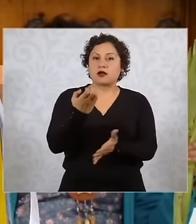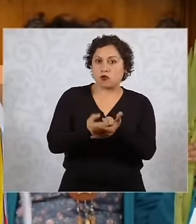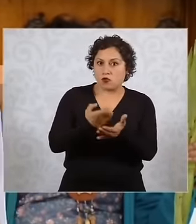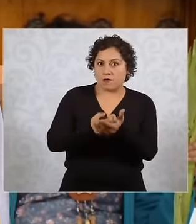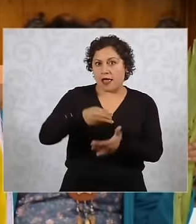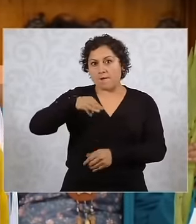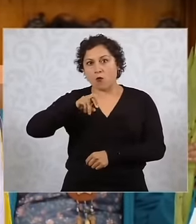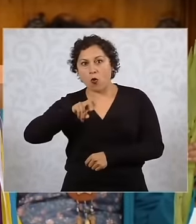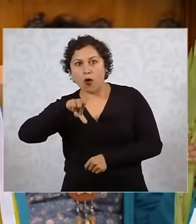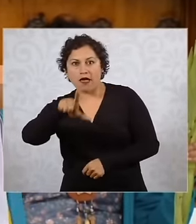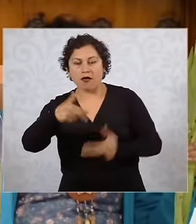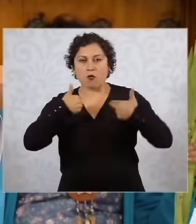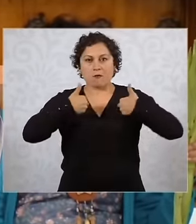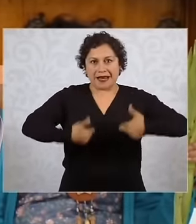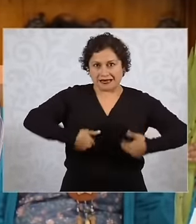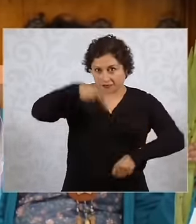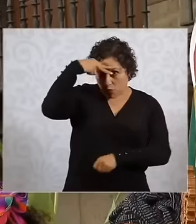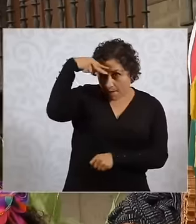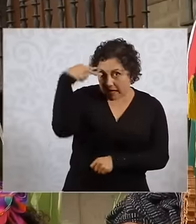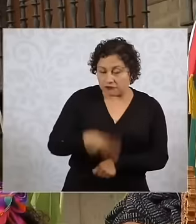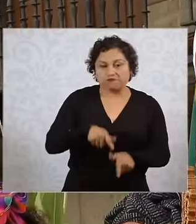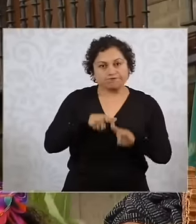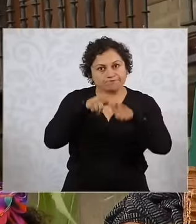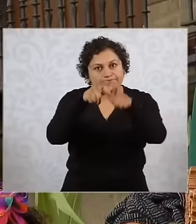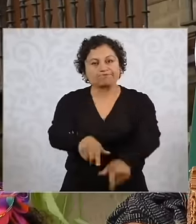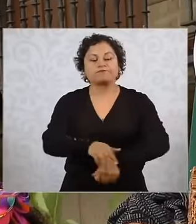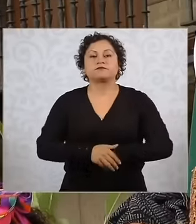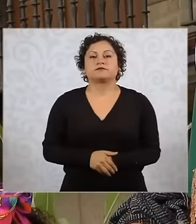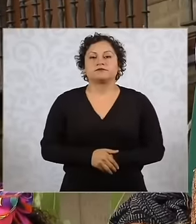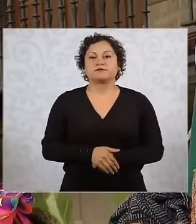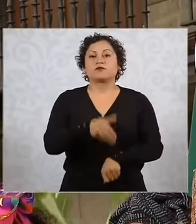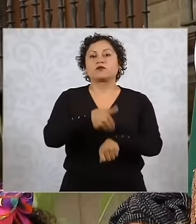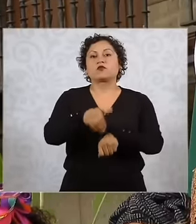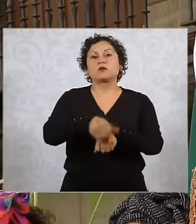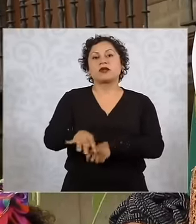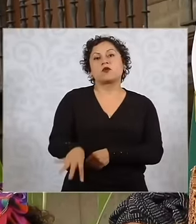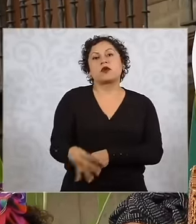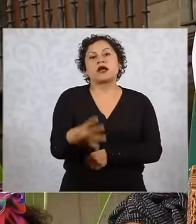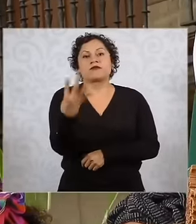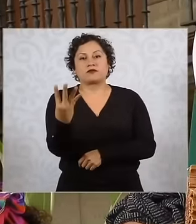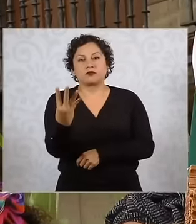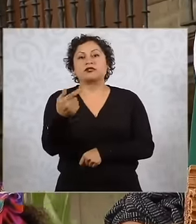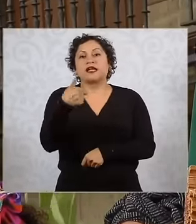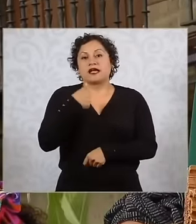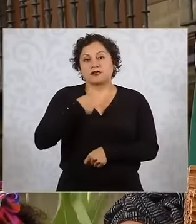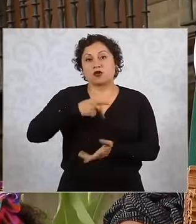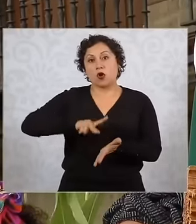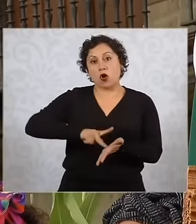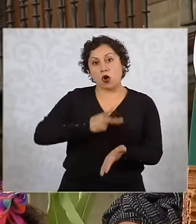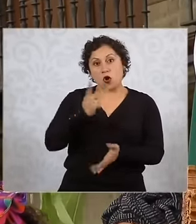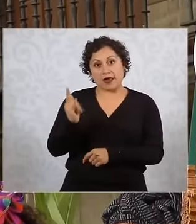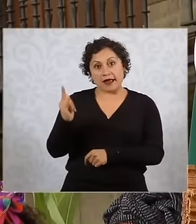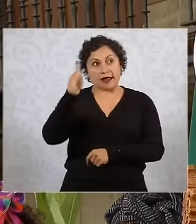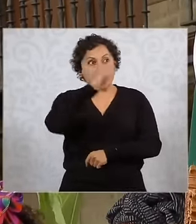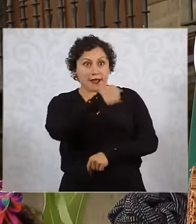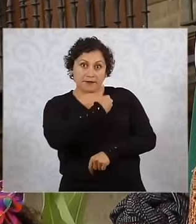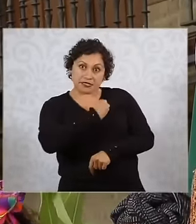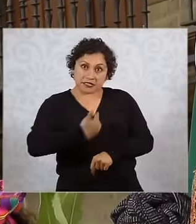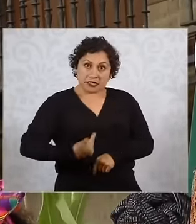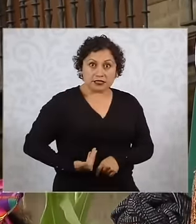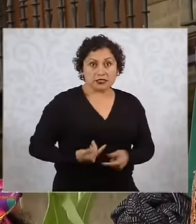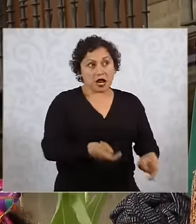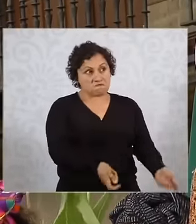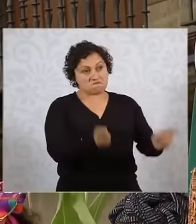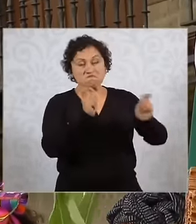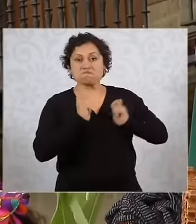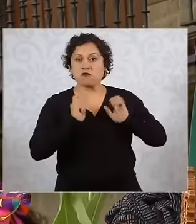14. No regresaré el avión presidencial, tampoco el Estado Mayor Presidencial,